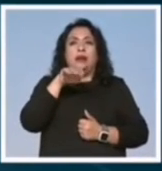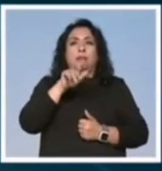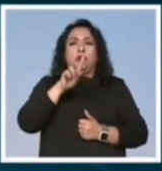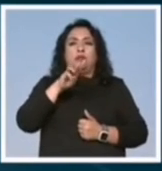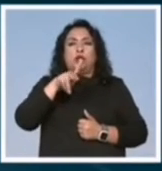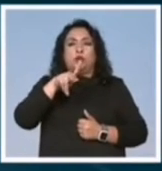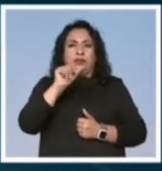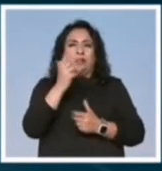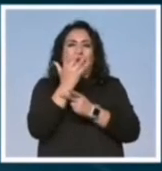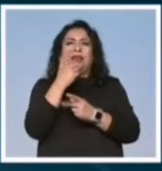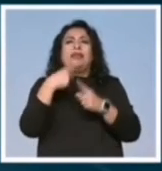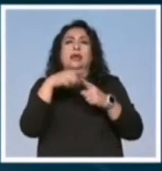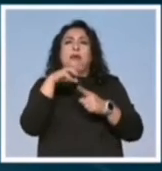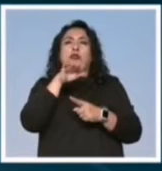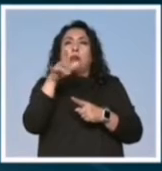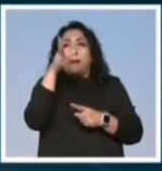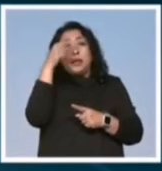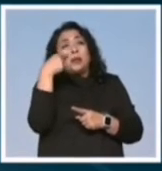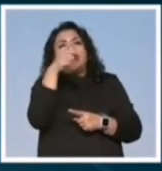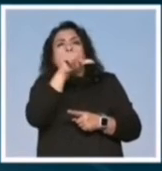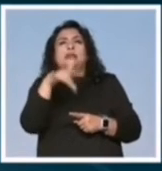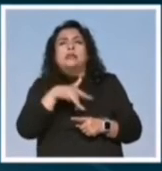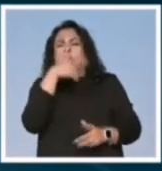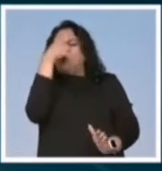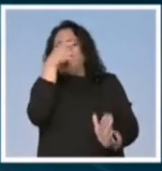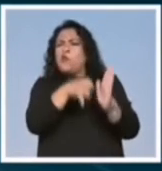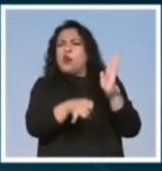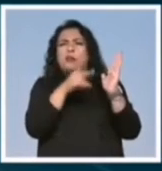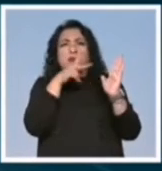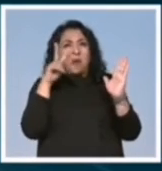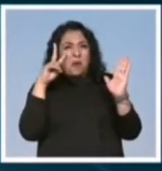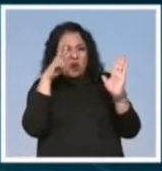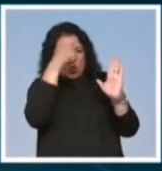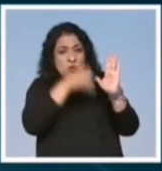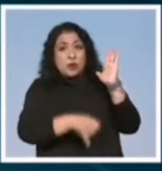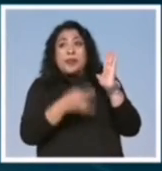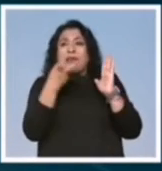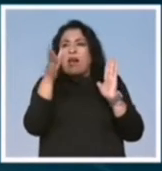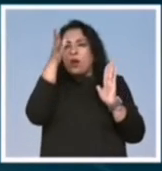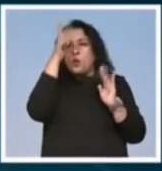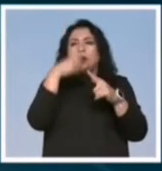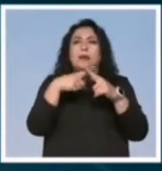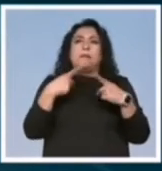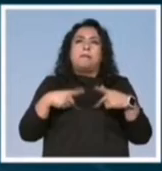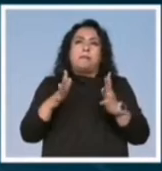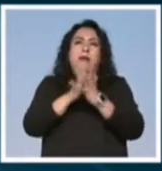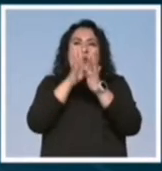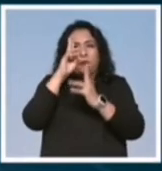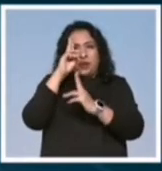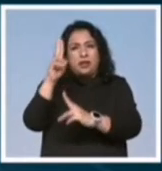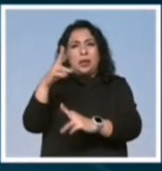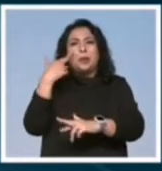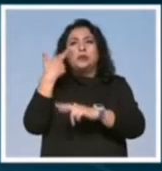señaló Carlos Monsiváis, aprendió a ver en el sentido más profundo de la palabra. En esto coincidieron las participantes del homenaje que organizó